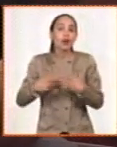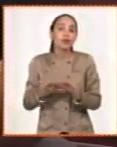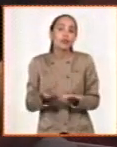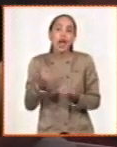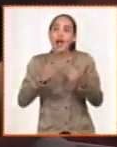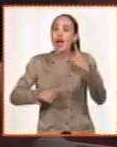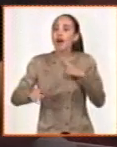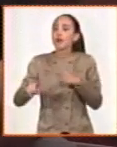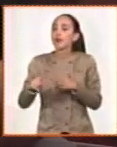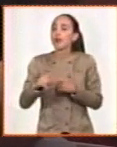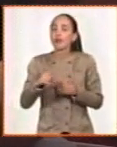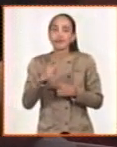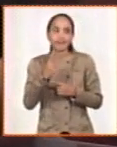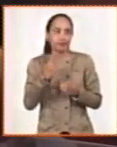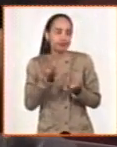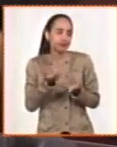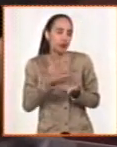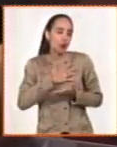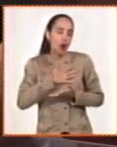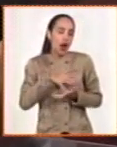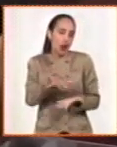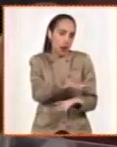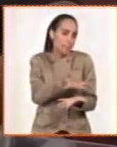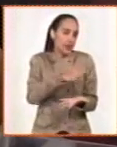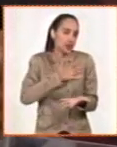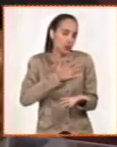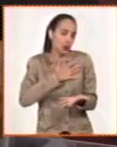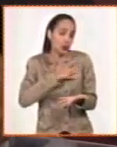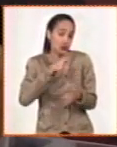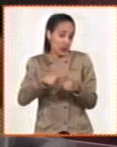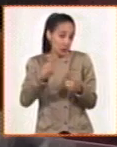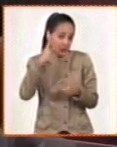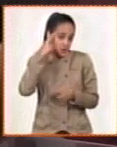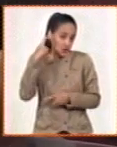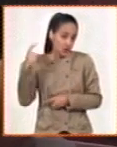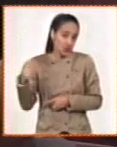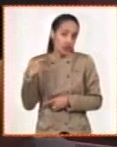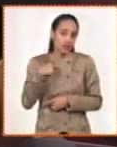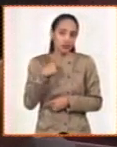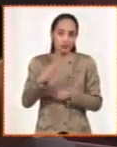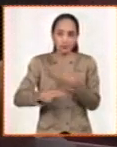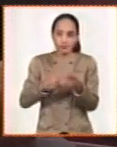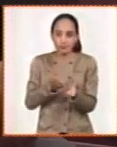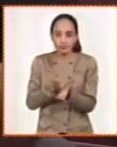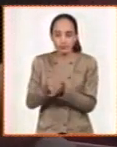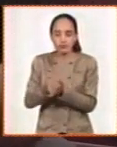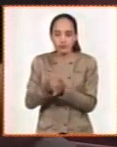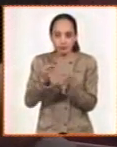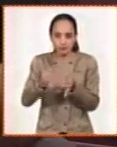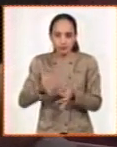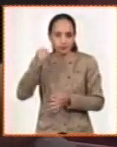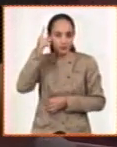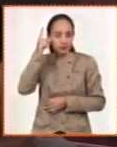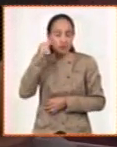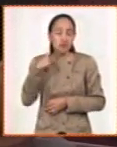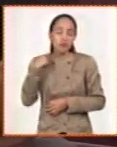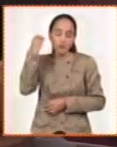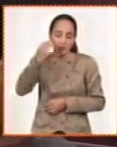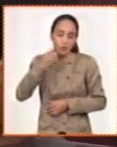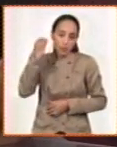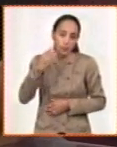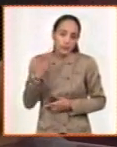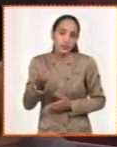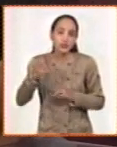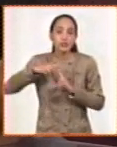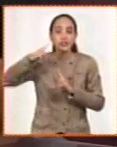espacio propio, porque siempre soñé a partir del Teatro Escambray de hacer una continuidad de esa experiencia. Y bueno, yo creo que de algún modo el Teatro